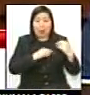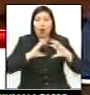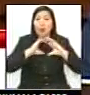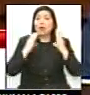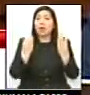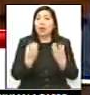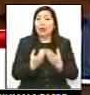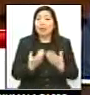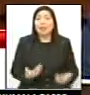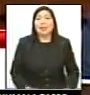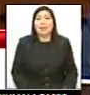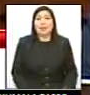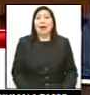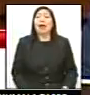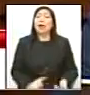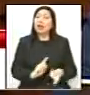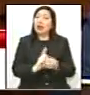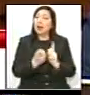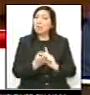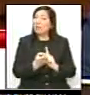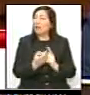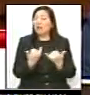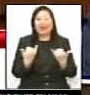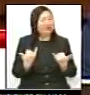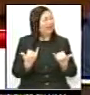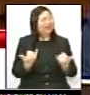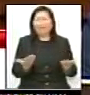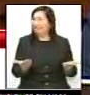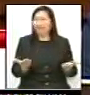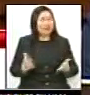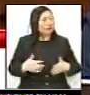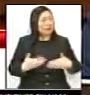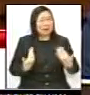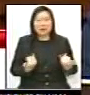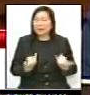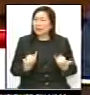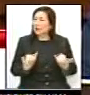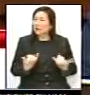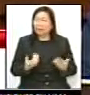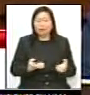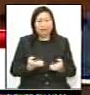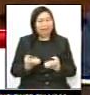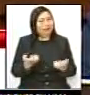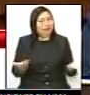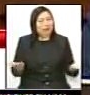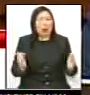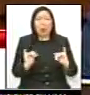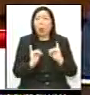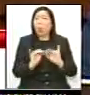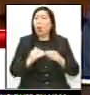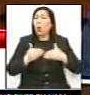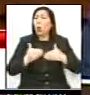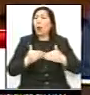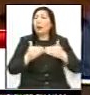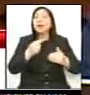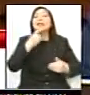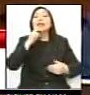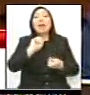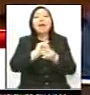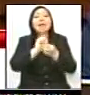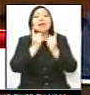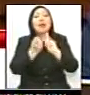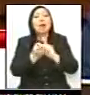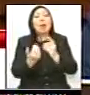recuperar la confianza, cambiar esas reglas de juego. No es posible que este sistema económico se mantenga. Necesitamos una